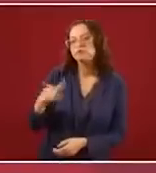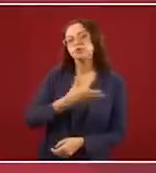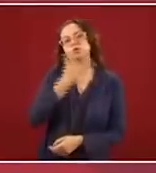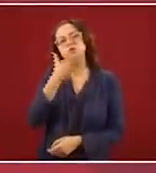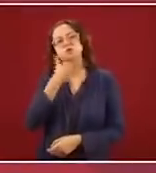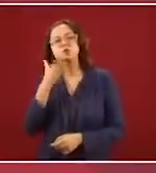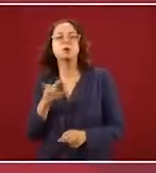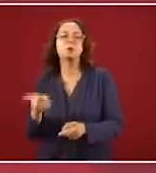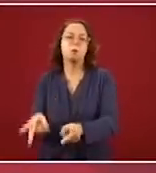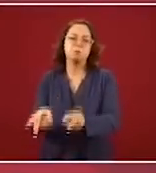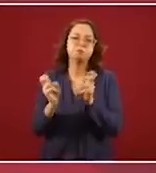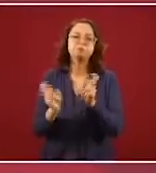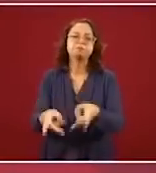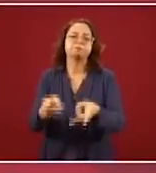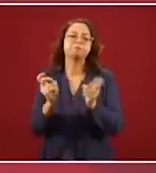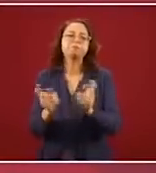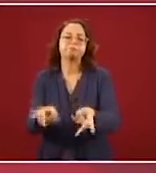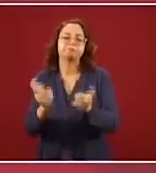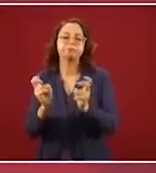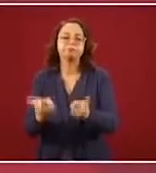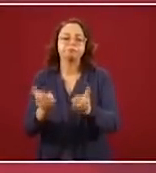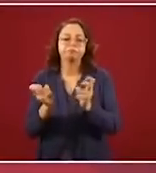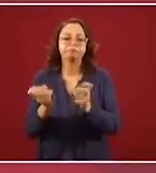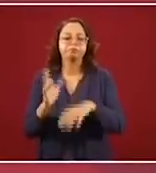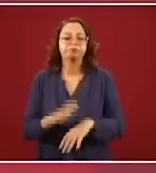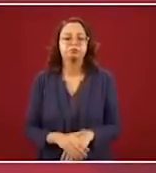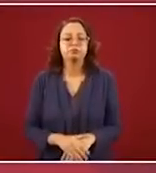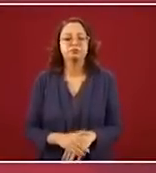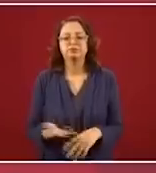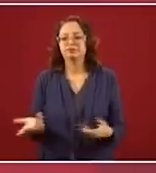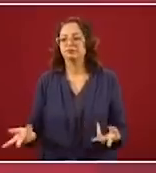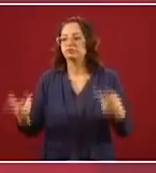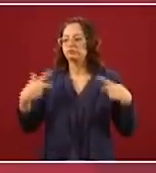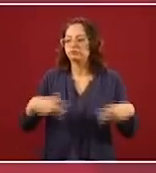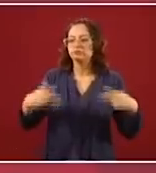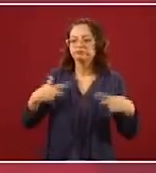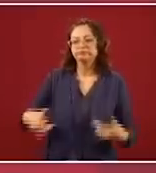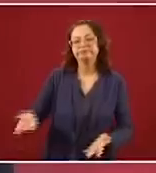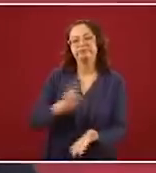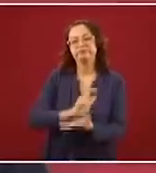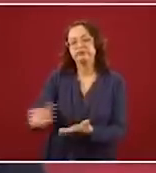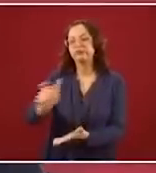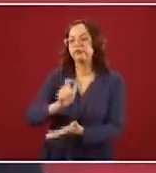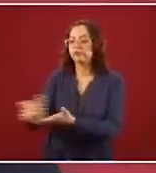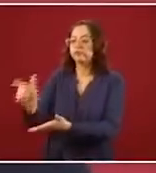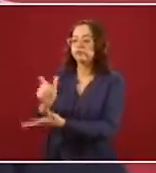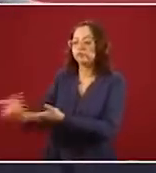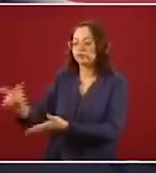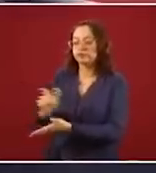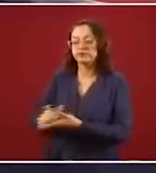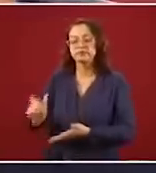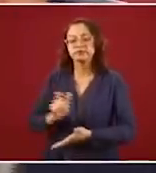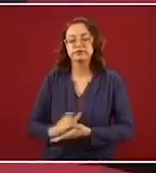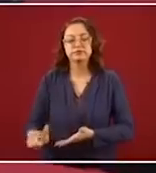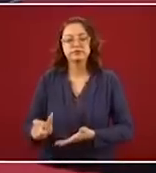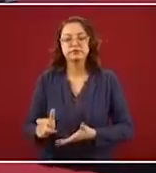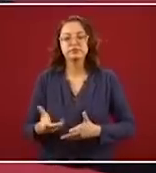se destinó una gran cantidad al pago de indemnizaciones. Se paraba,